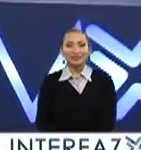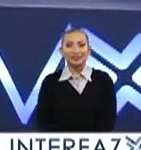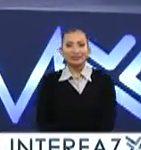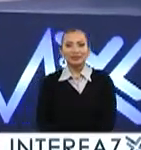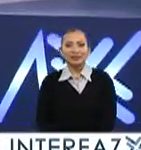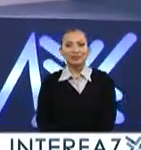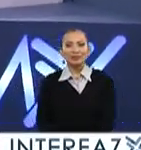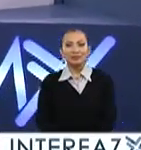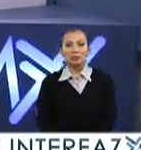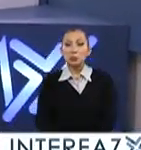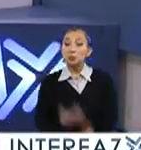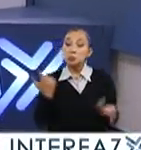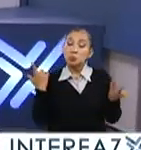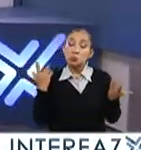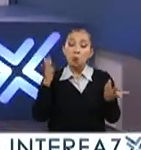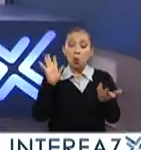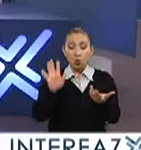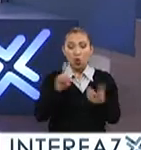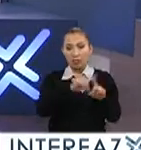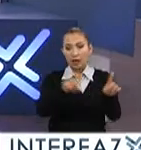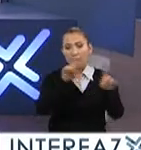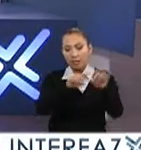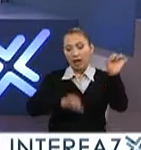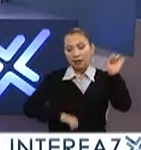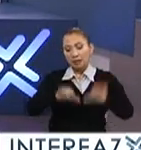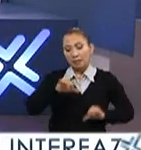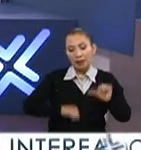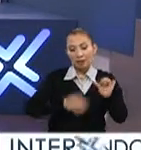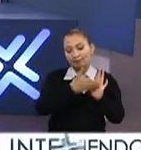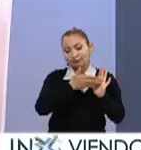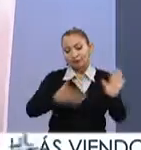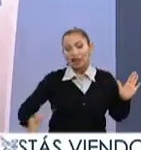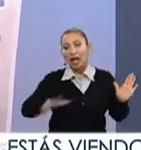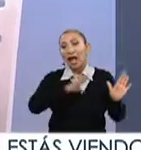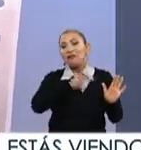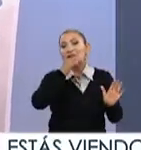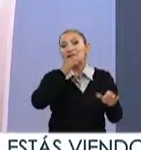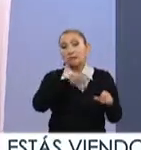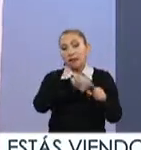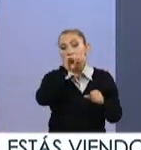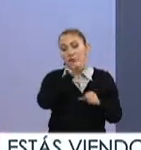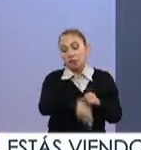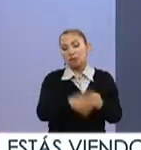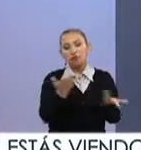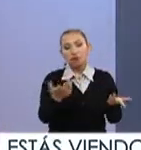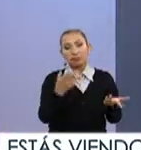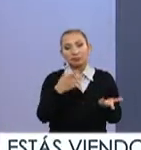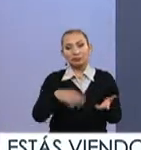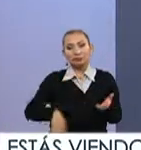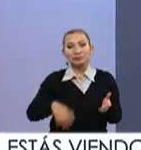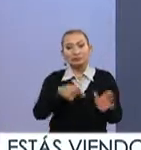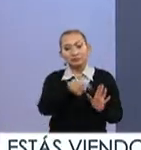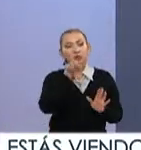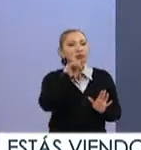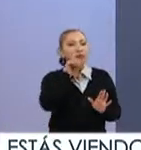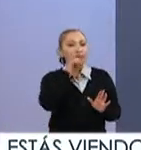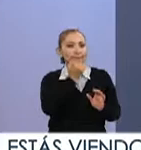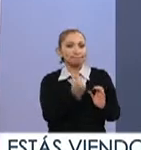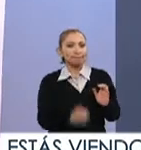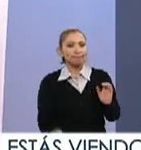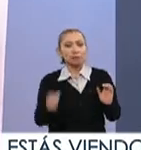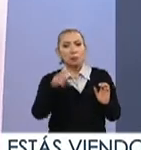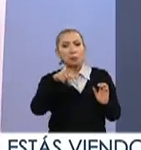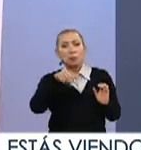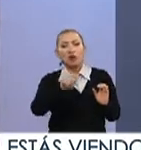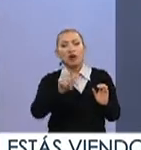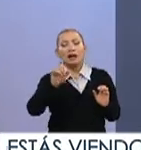Pues solo unos de los varios eventos que hubo durante el Live Festival, que incluyeron, pues como bien vimos, a esta ícono del punk